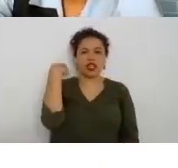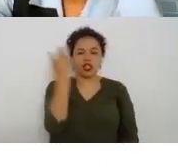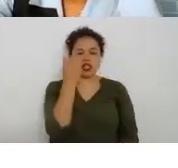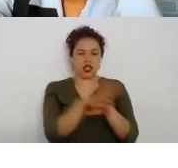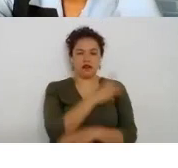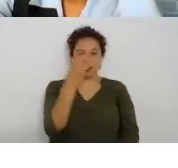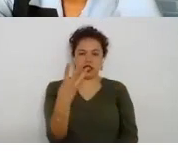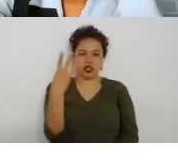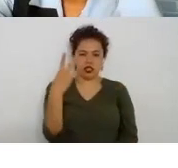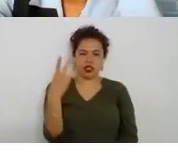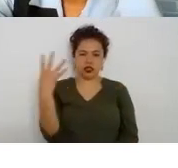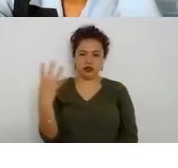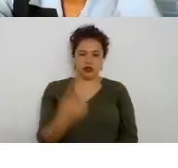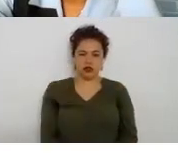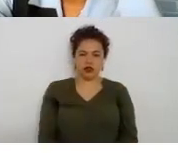4.